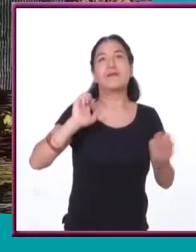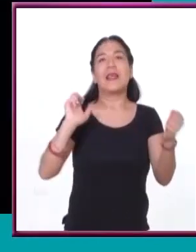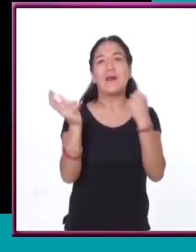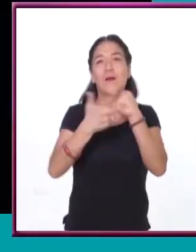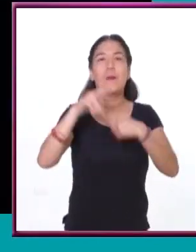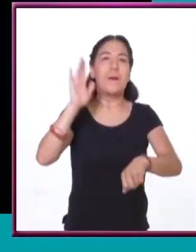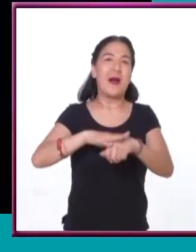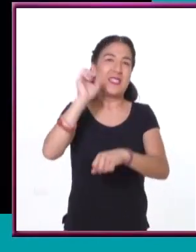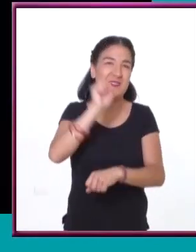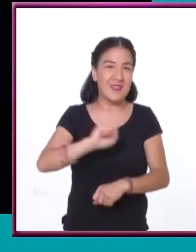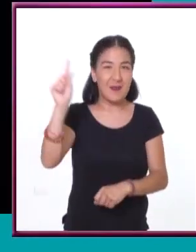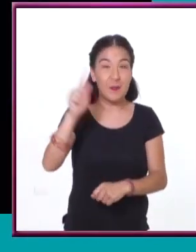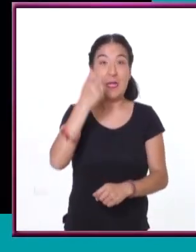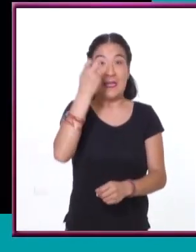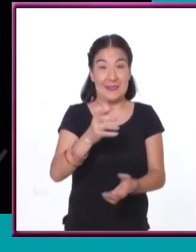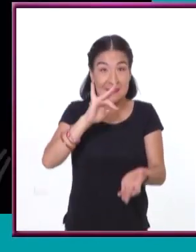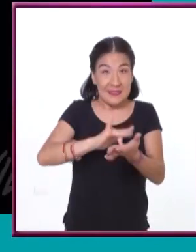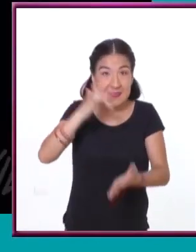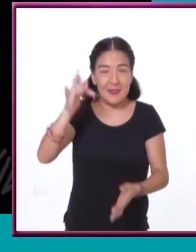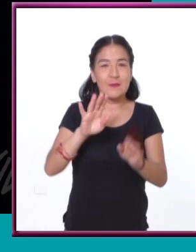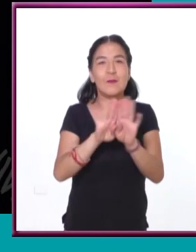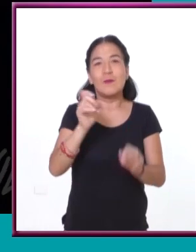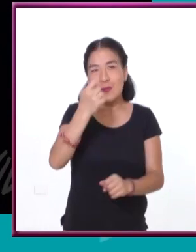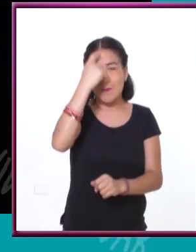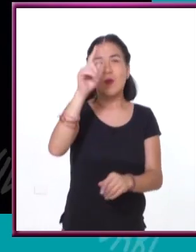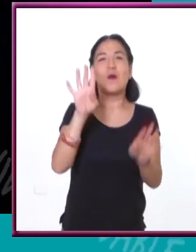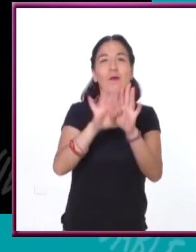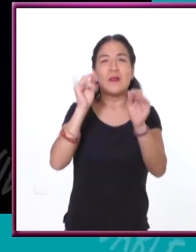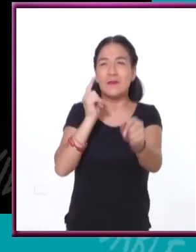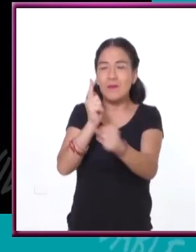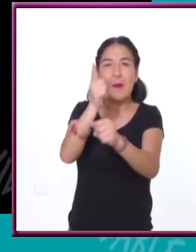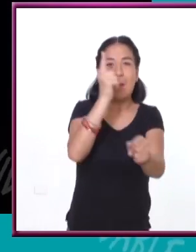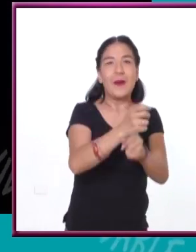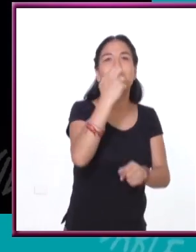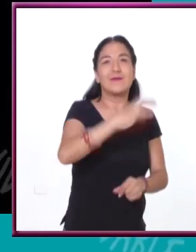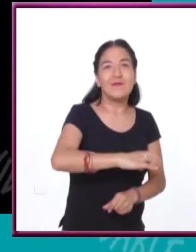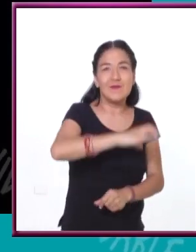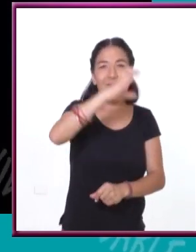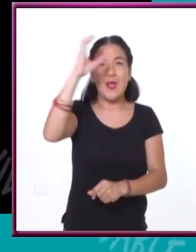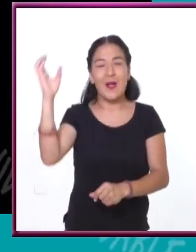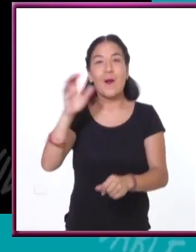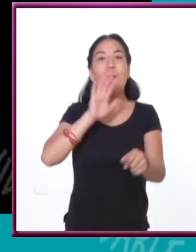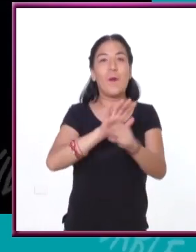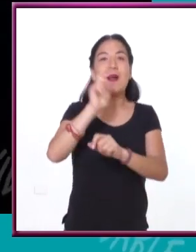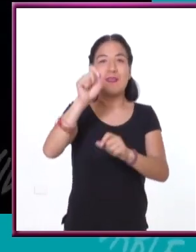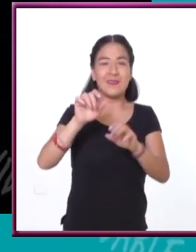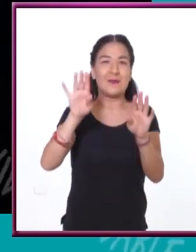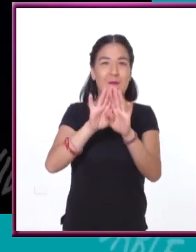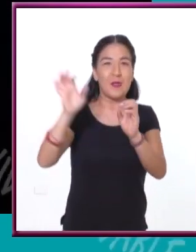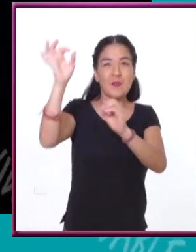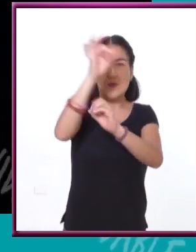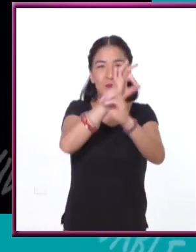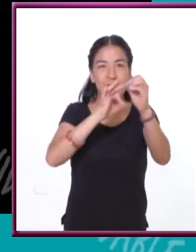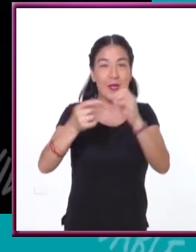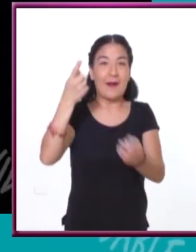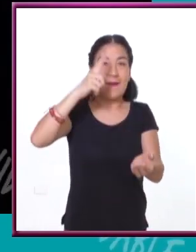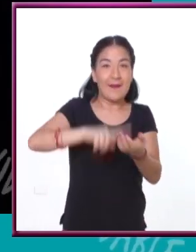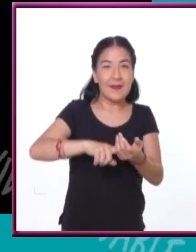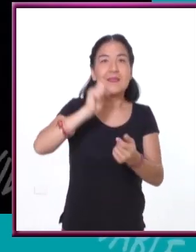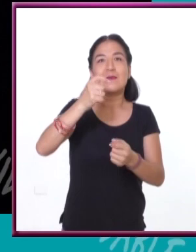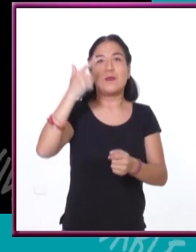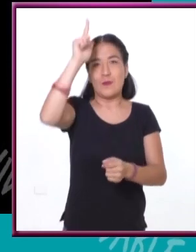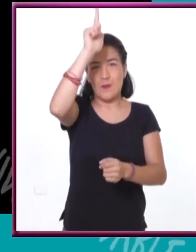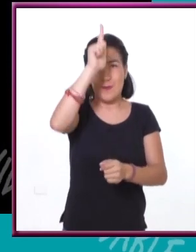Europa. Fue gracias a su invento que hizo importantes descubrimientos astronómicos, entre los que está la descripción de la